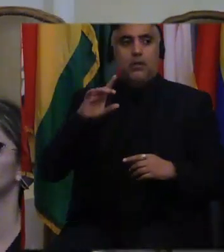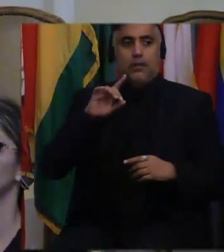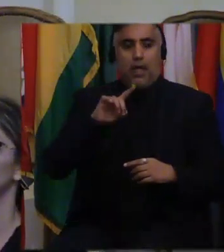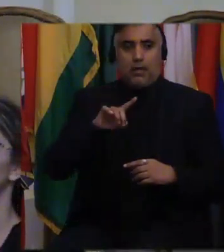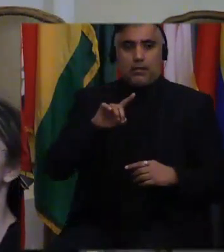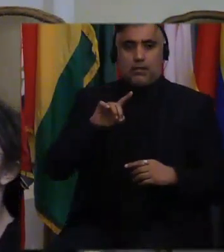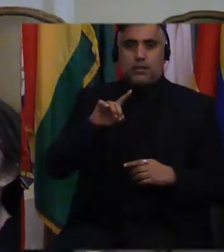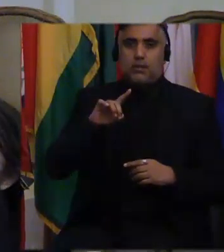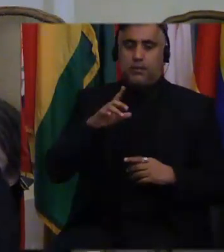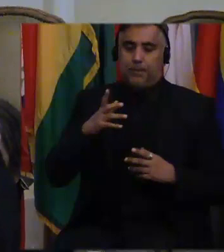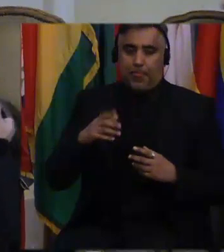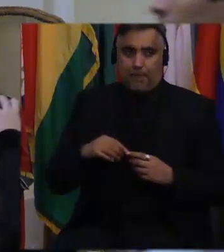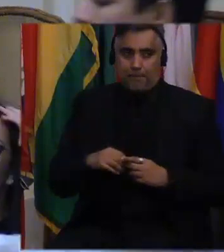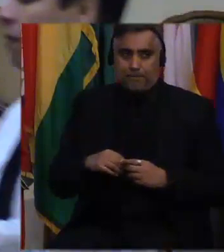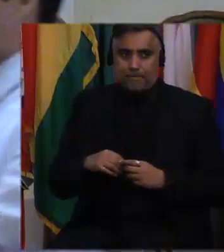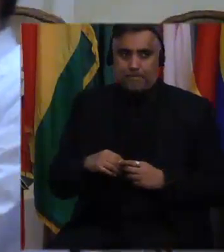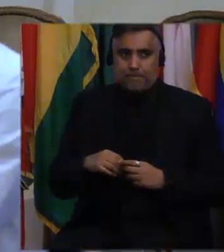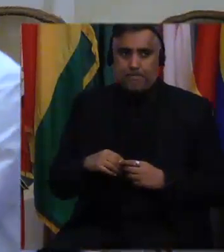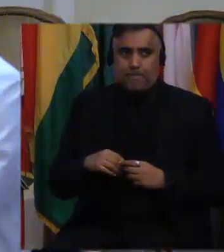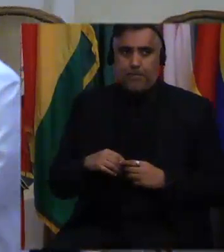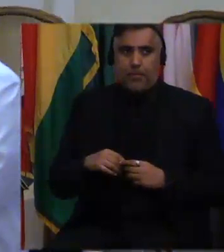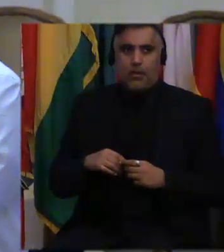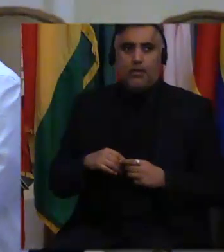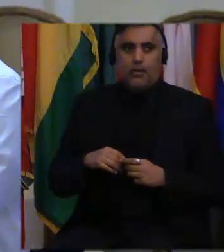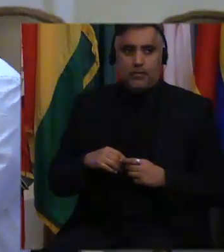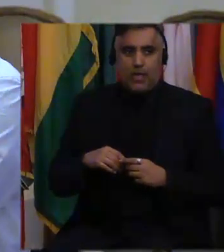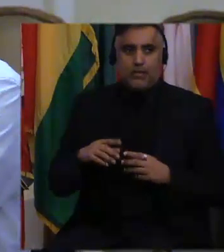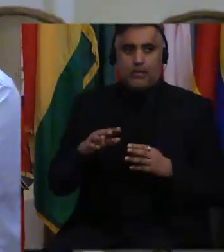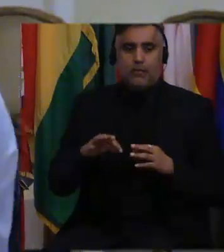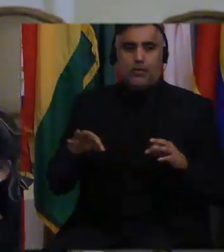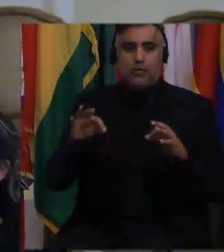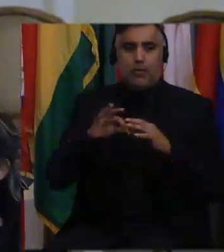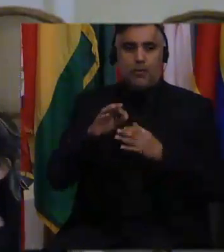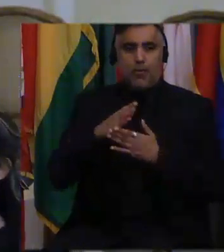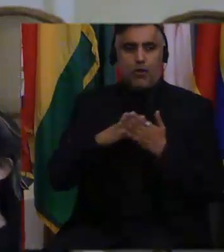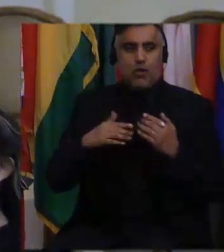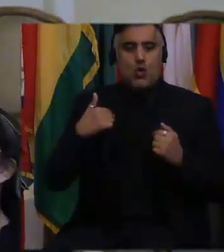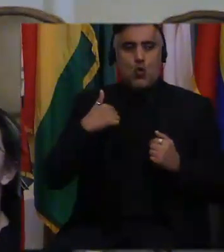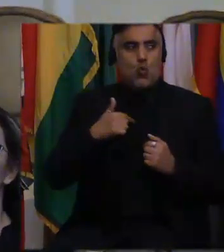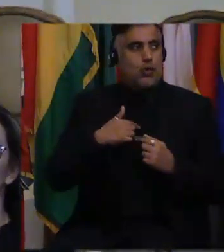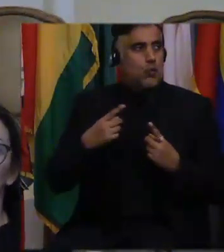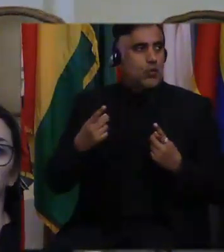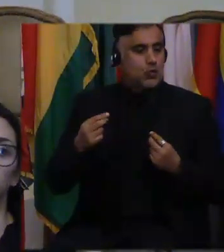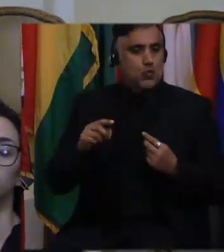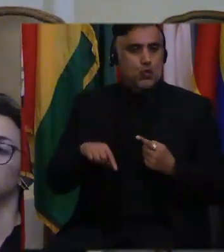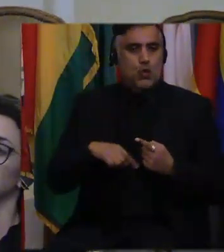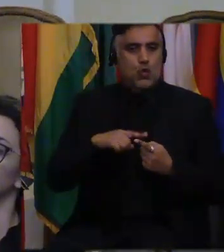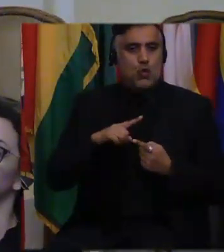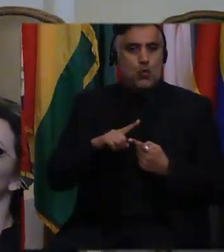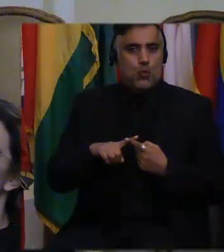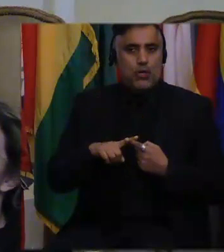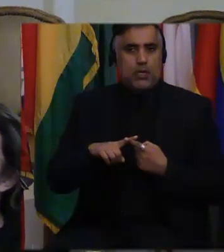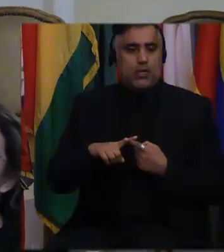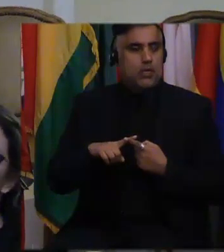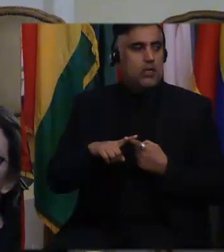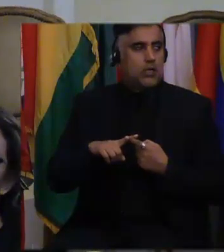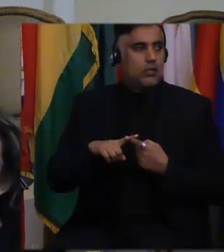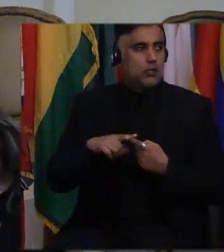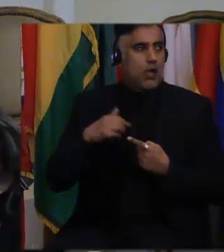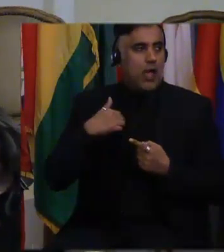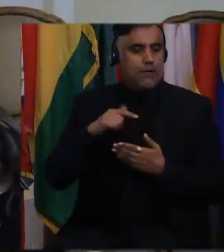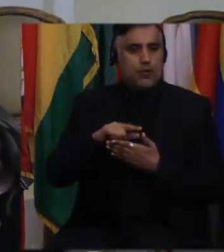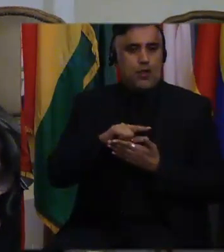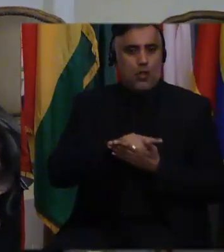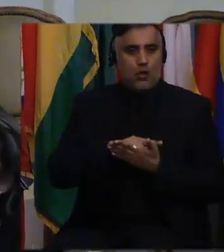las políticas públicas que diseñamos en las ciudades lleguen a las zonas rurales? Las mujeres de las zonas